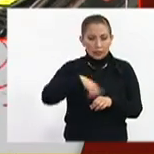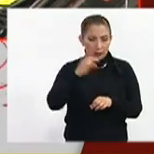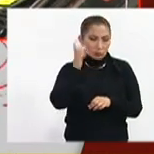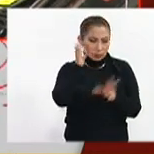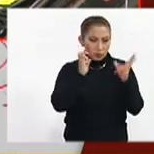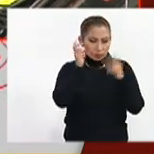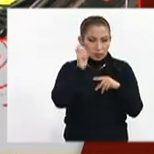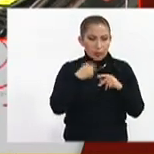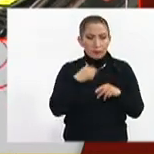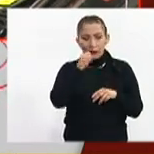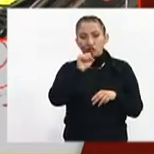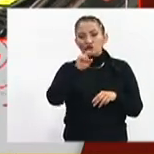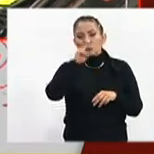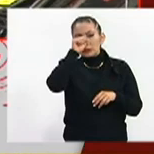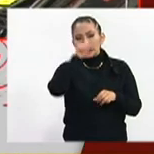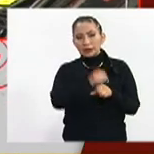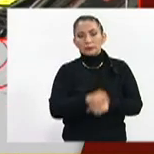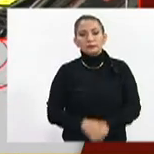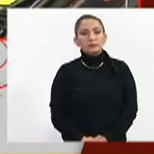si escuchamos al subsecretario?